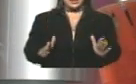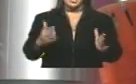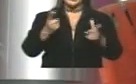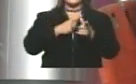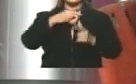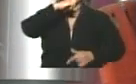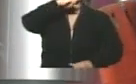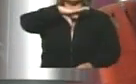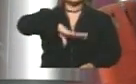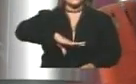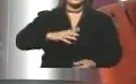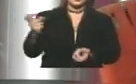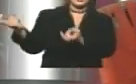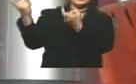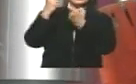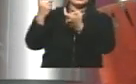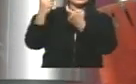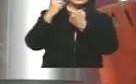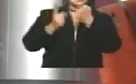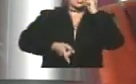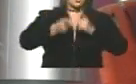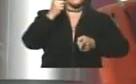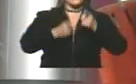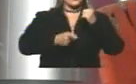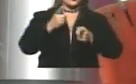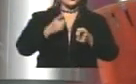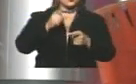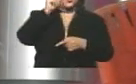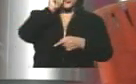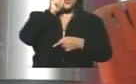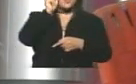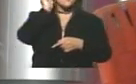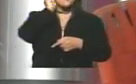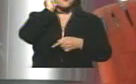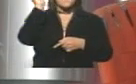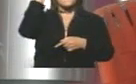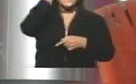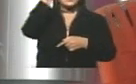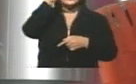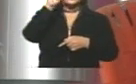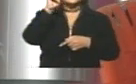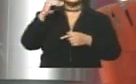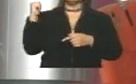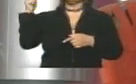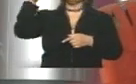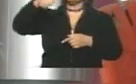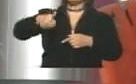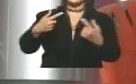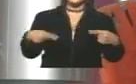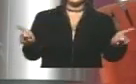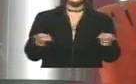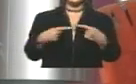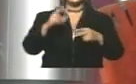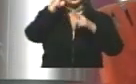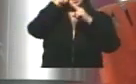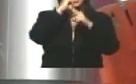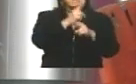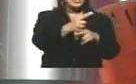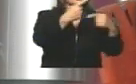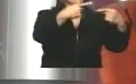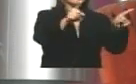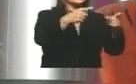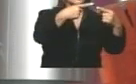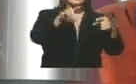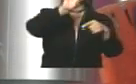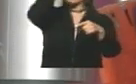de historia no lo asumen, y formadoras, ¿no? Por supuesto. Uh-huh. Y el trabajo pop, yo lo respeto, tiene